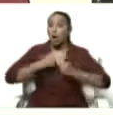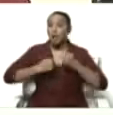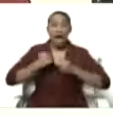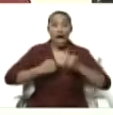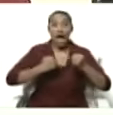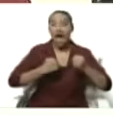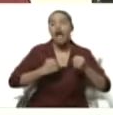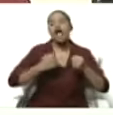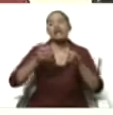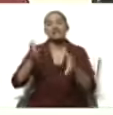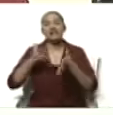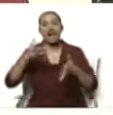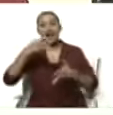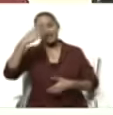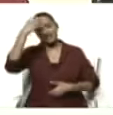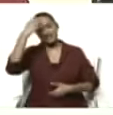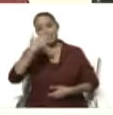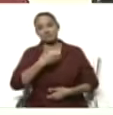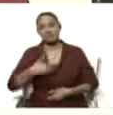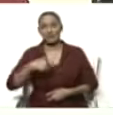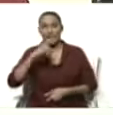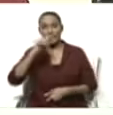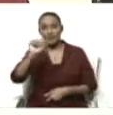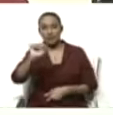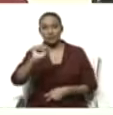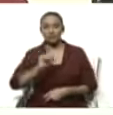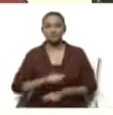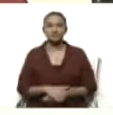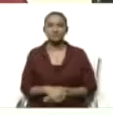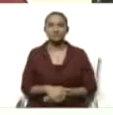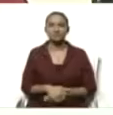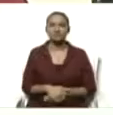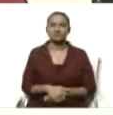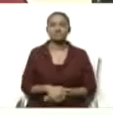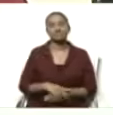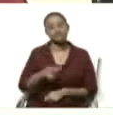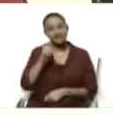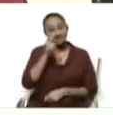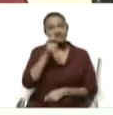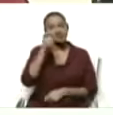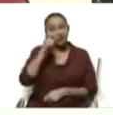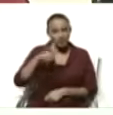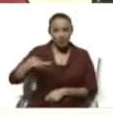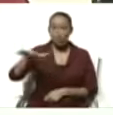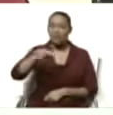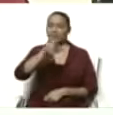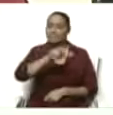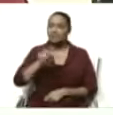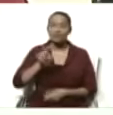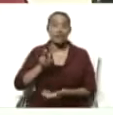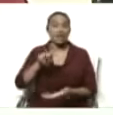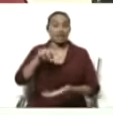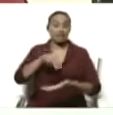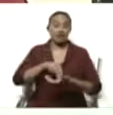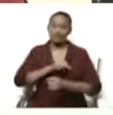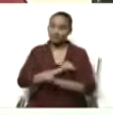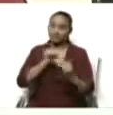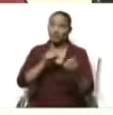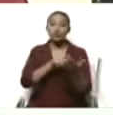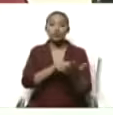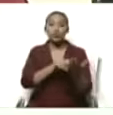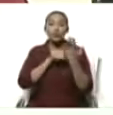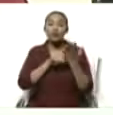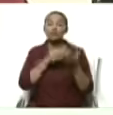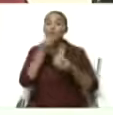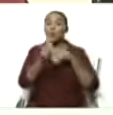tiempo al mismo tiempo este pueblo es noble este pueblo se levanta y y nos da lecciones todos los